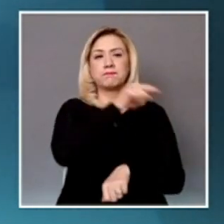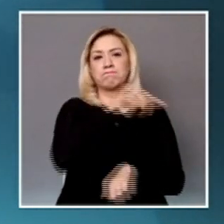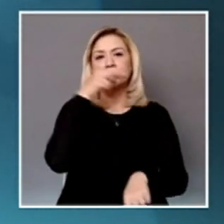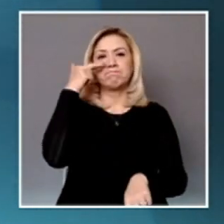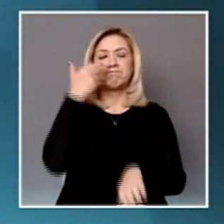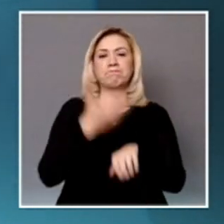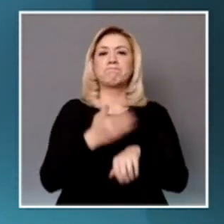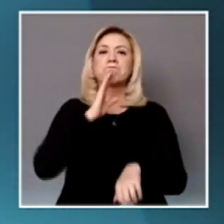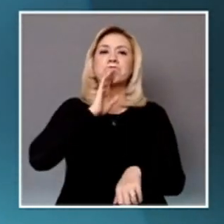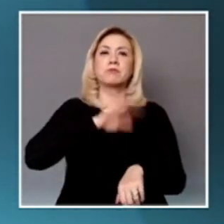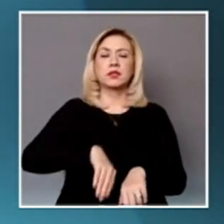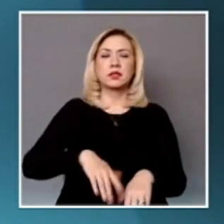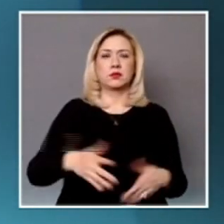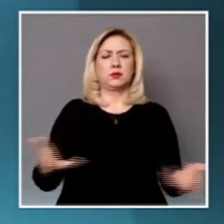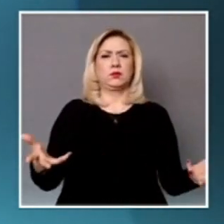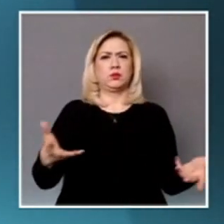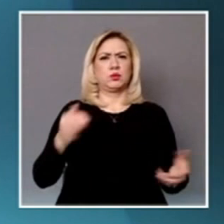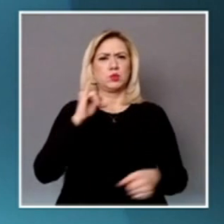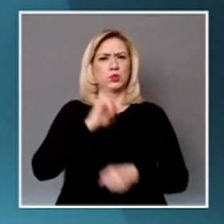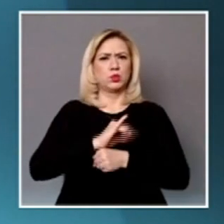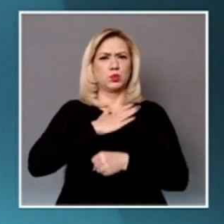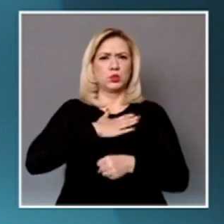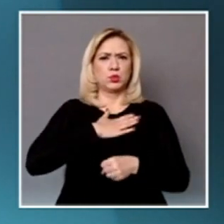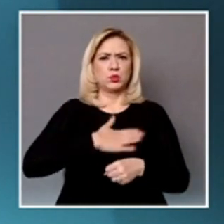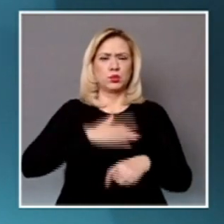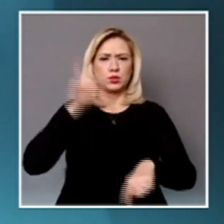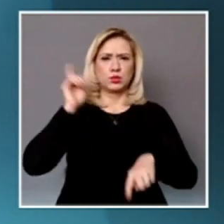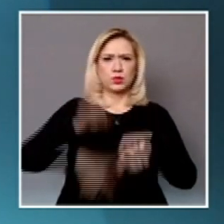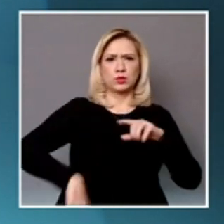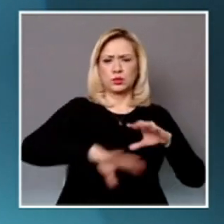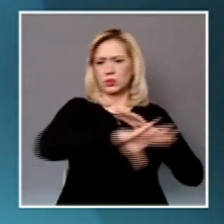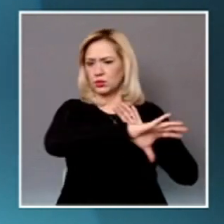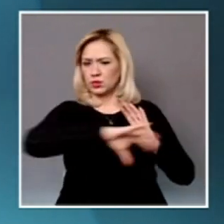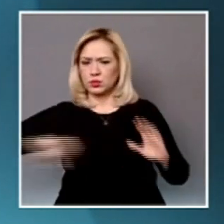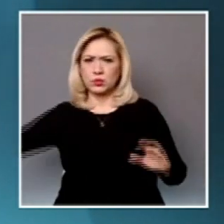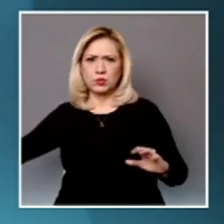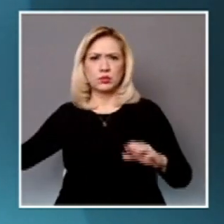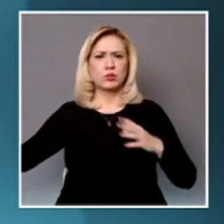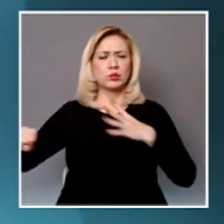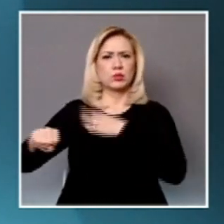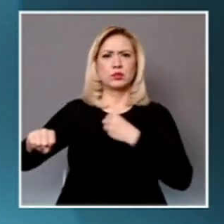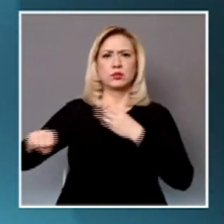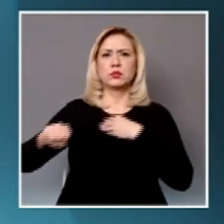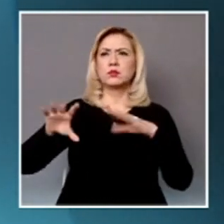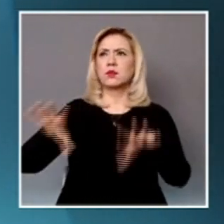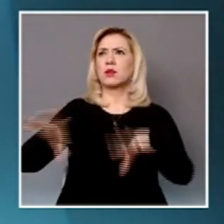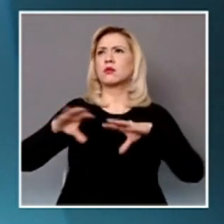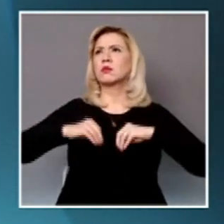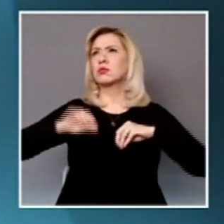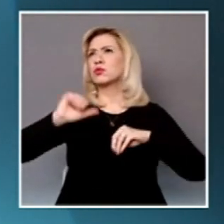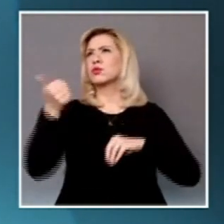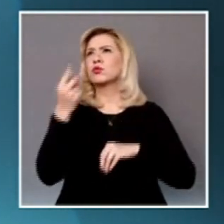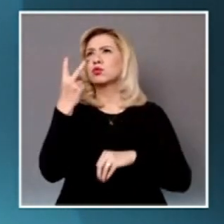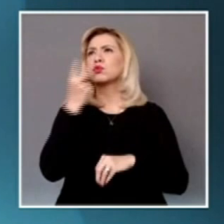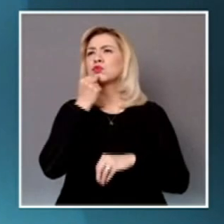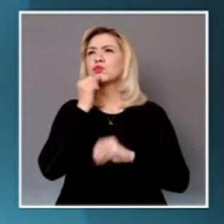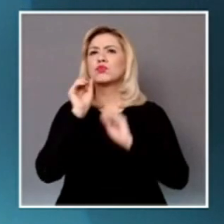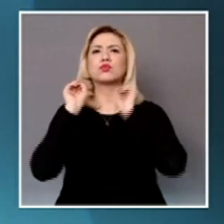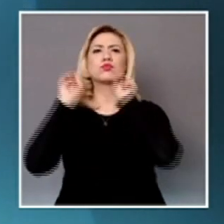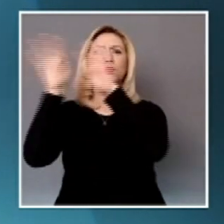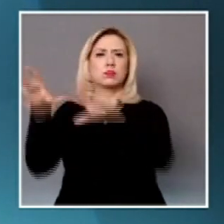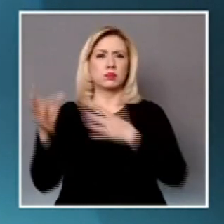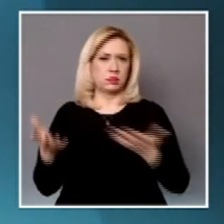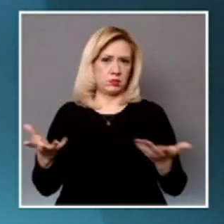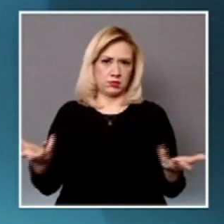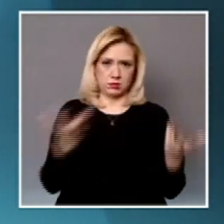separación arbitraria de una familia que finalizó en la adopción irregular de 2 niños, pues estos deben permanecer en su núcleo